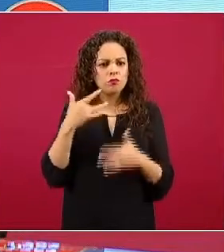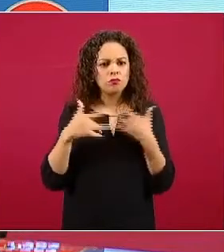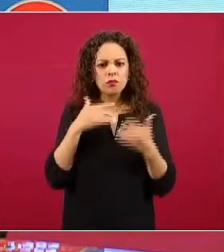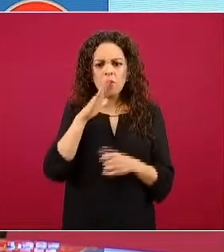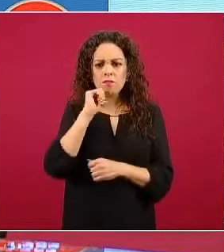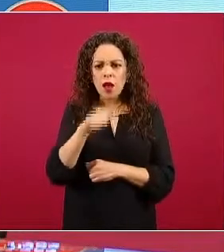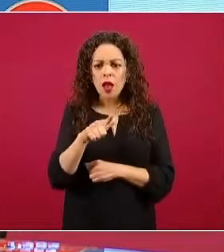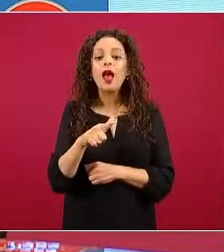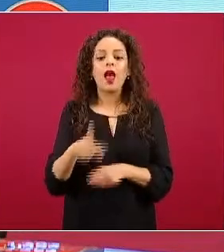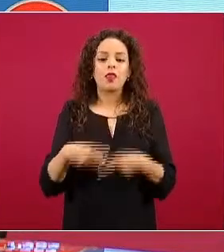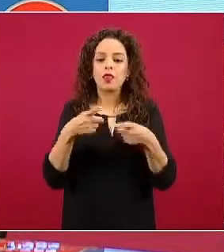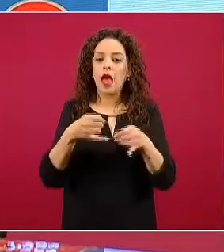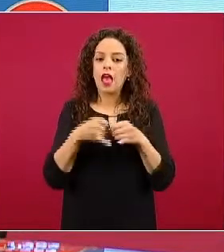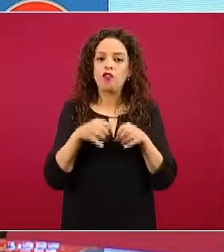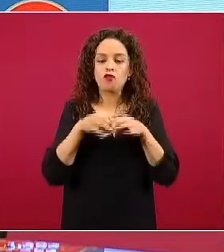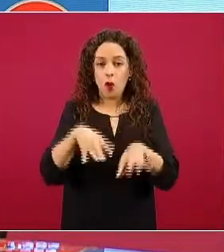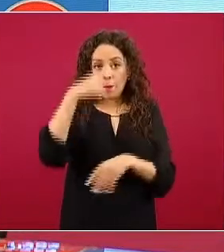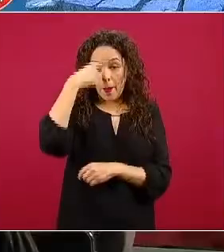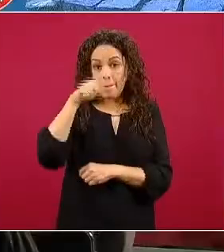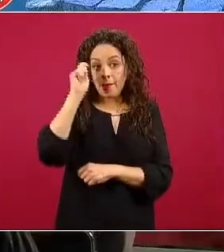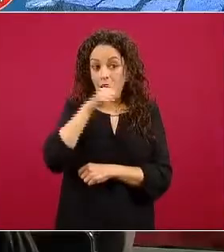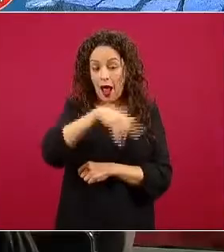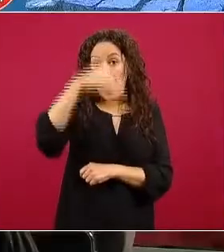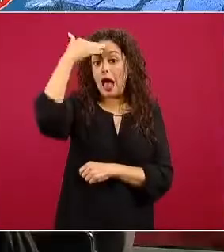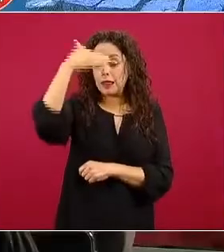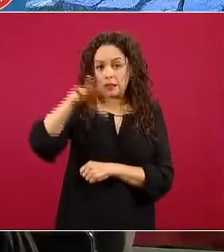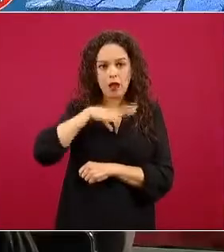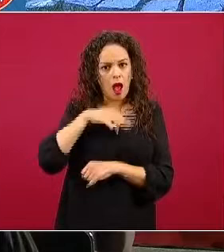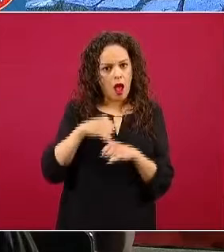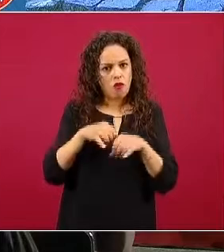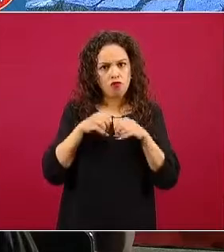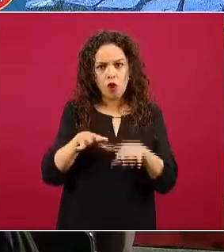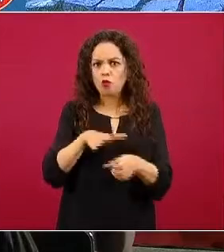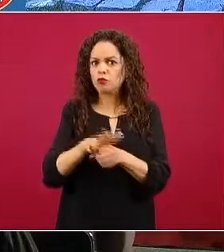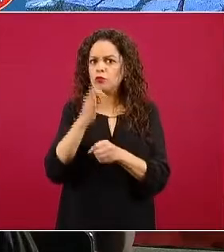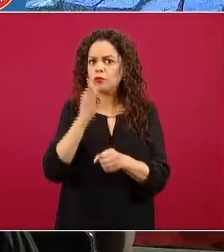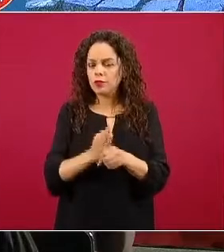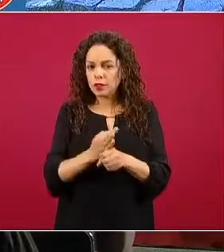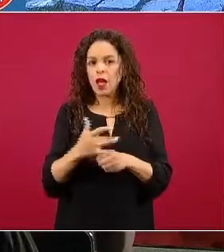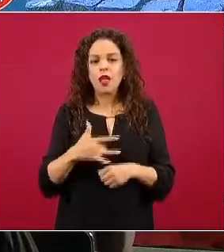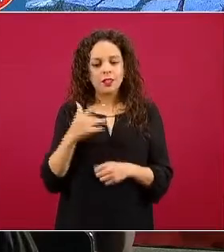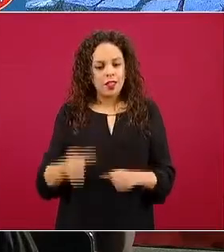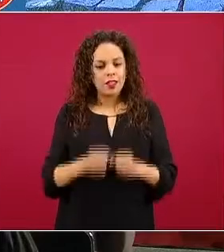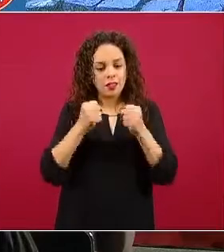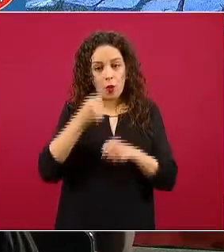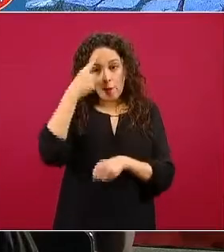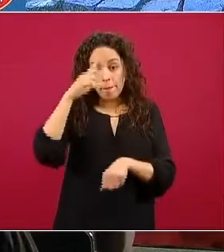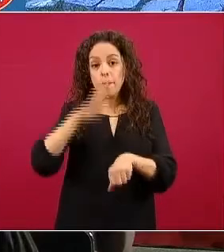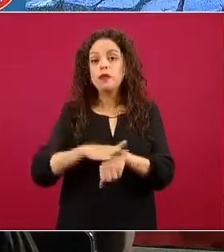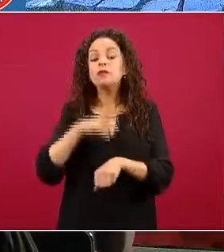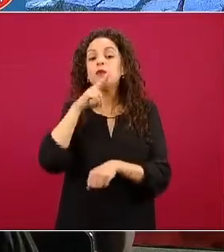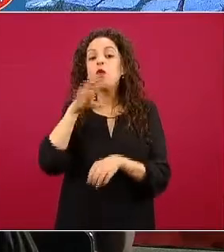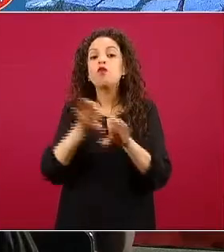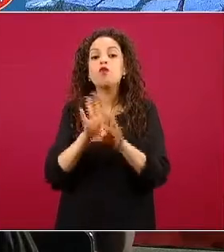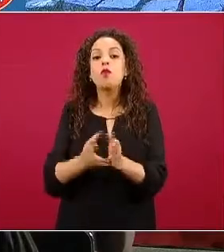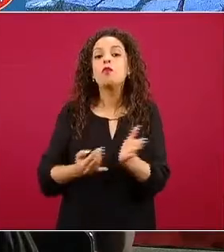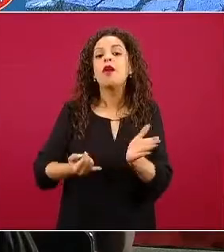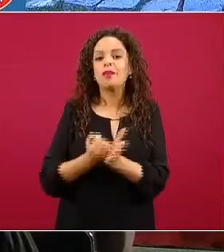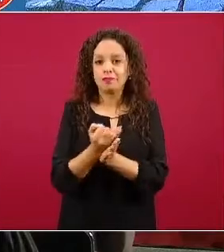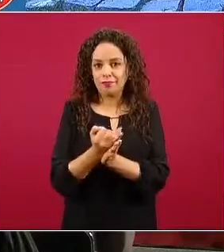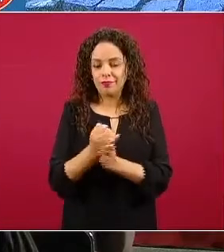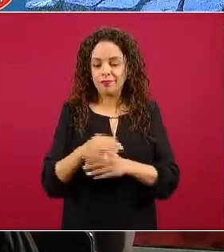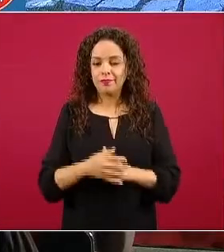para empoderarlos y empoderarlas a ellas y a ellos para que tomen mejores decisiones.